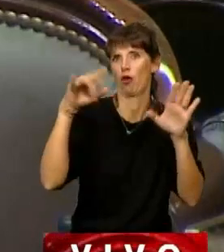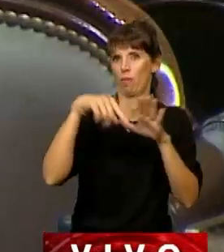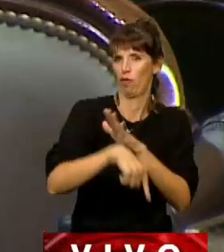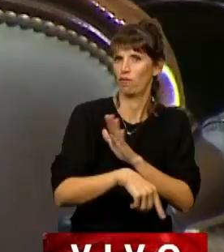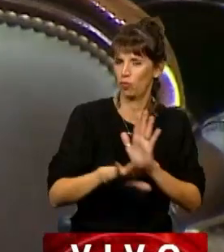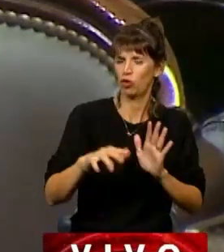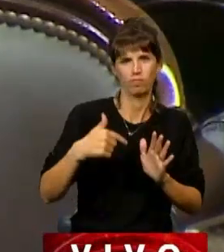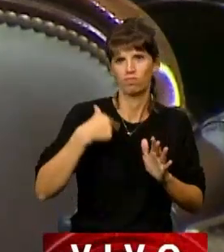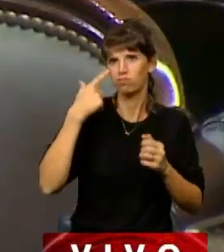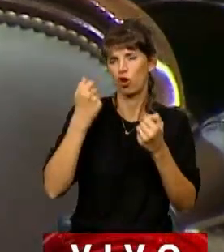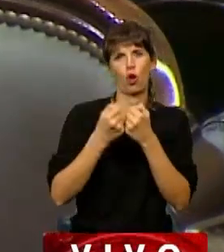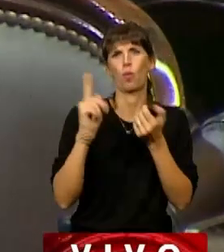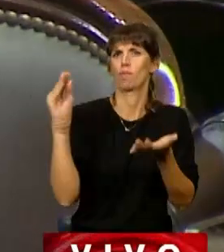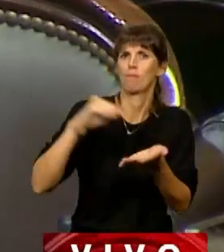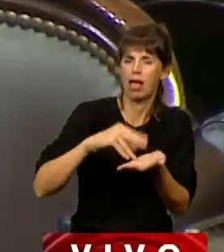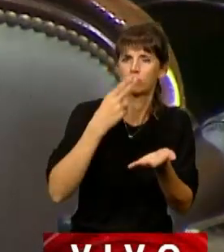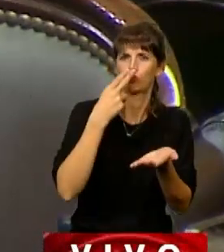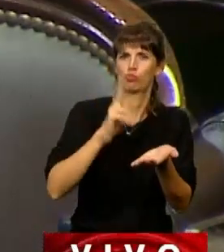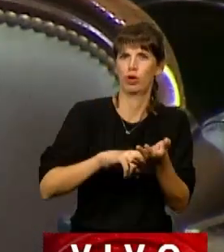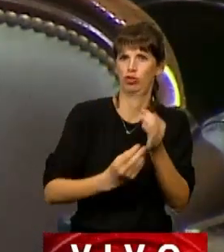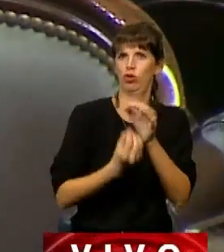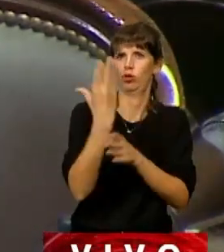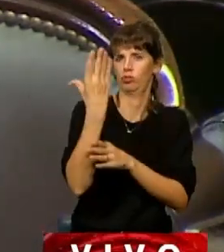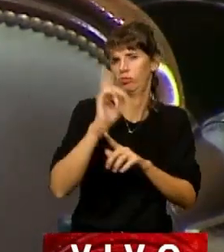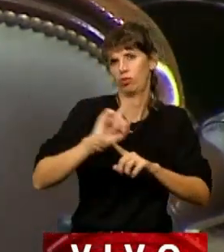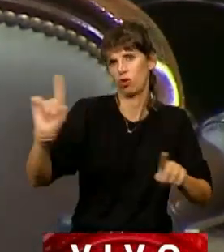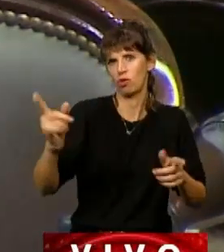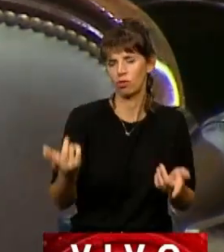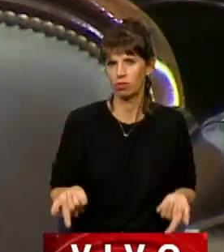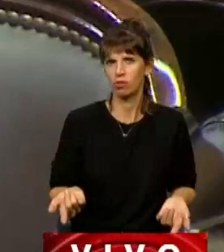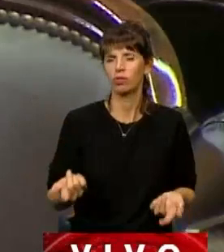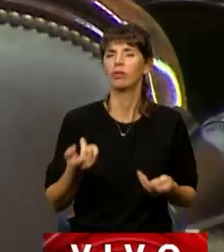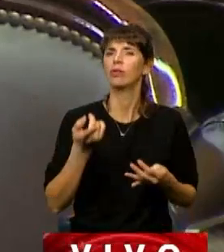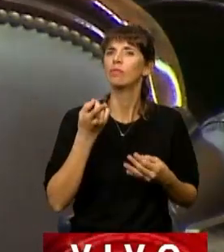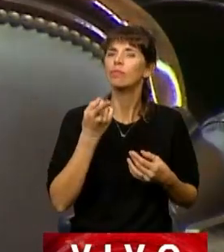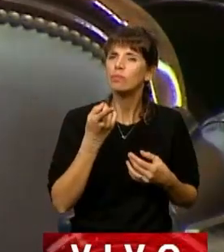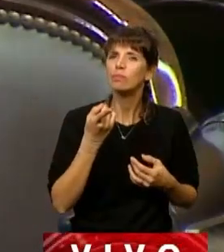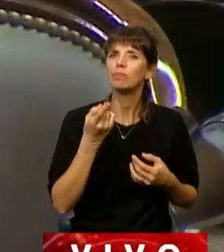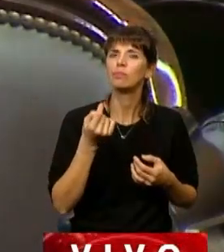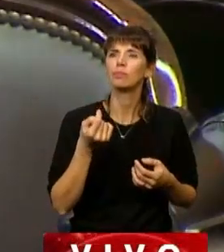acuerdo en que se creen nuevas tasas. Esta actividad va a generar ya